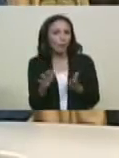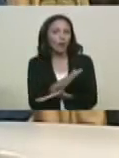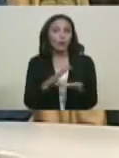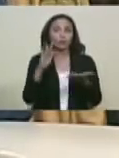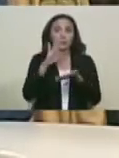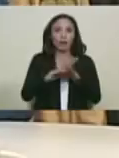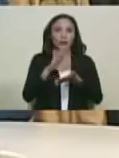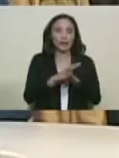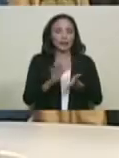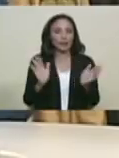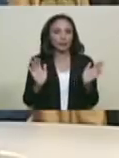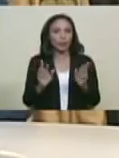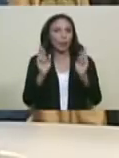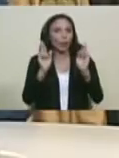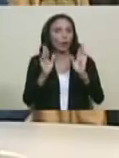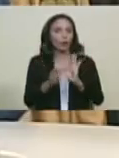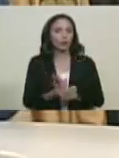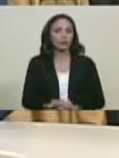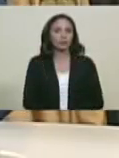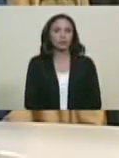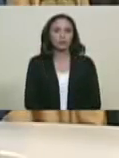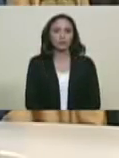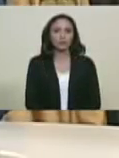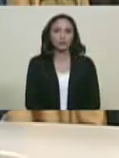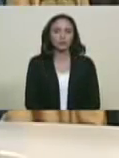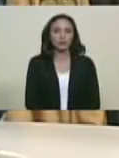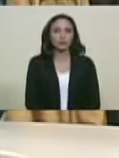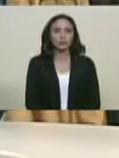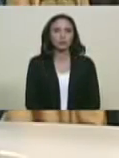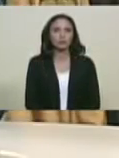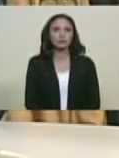prosperidad palpable